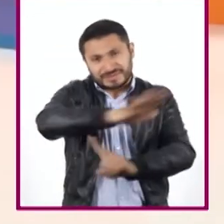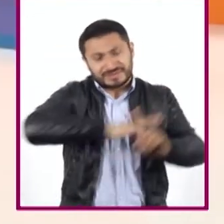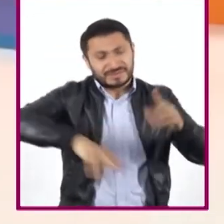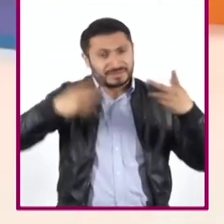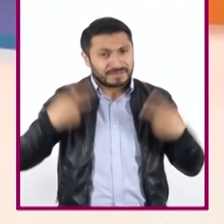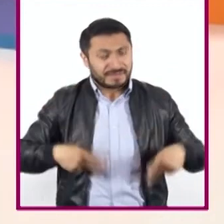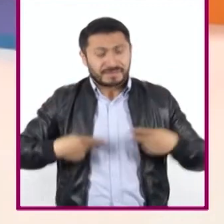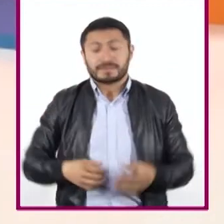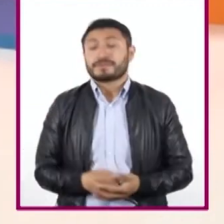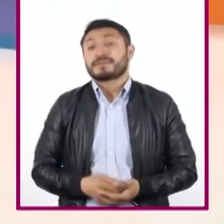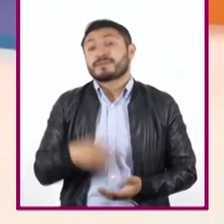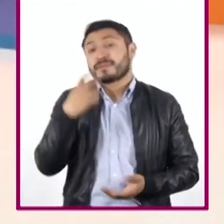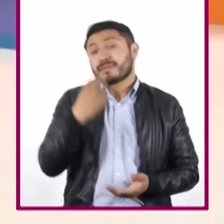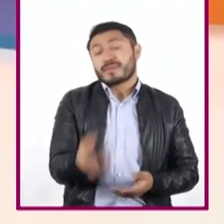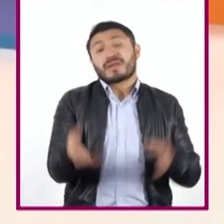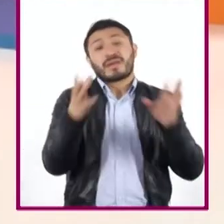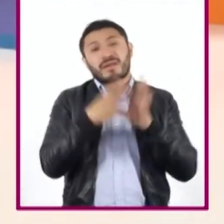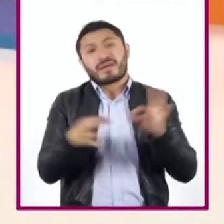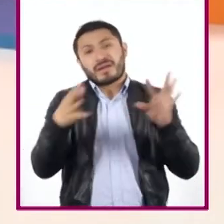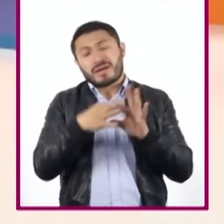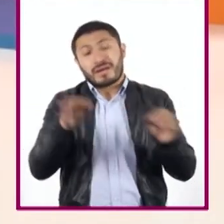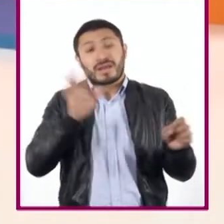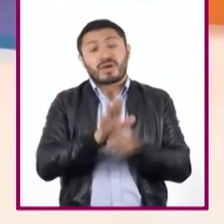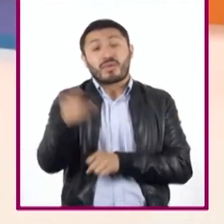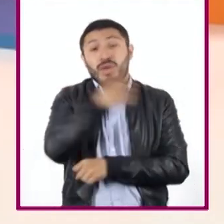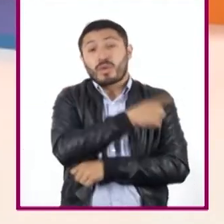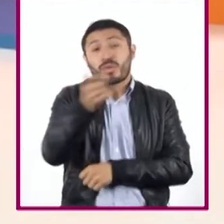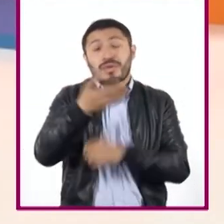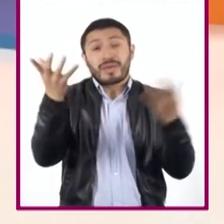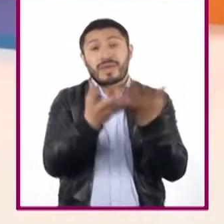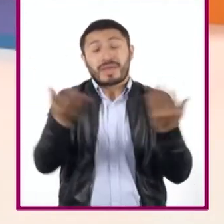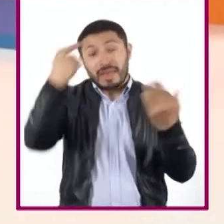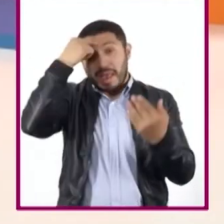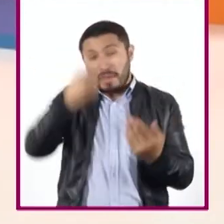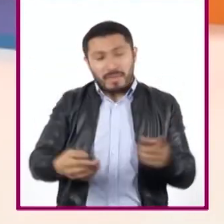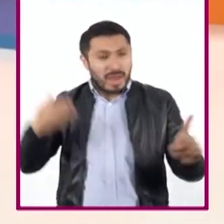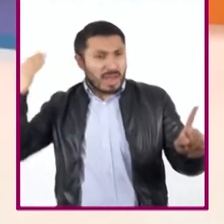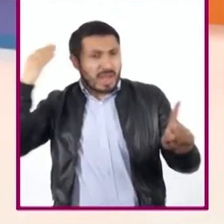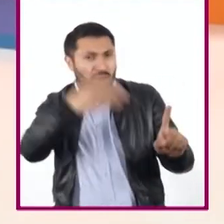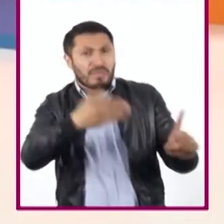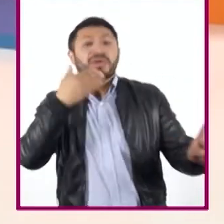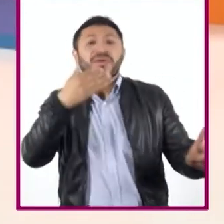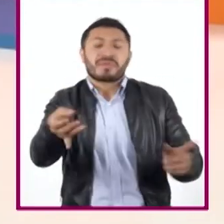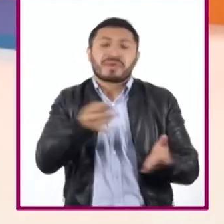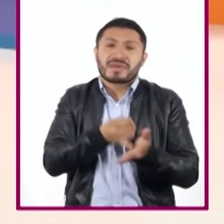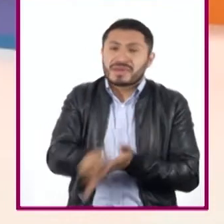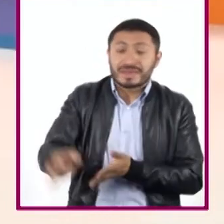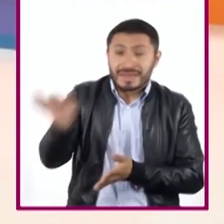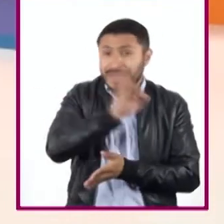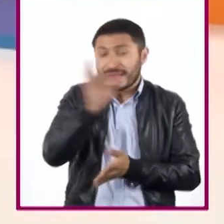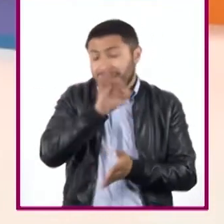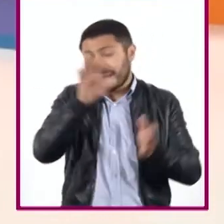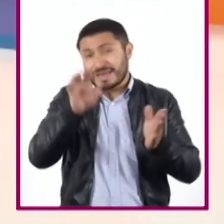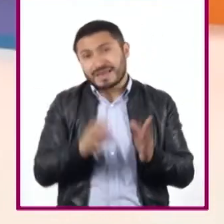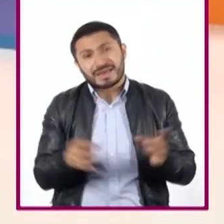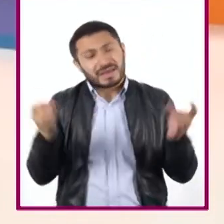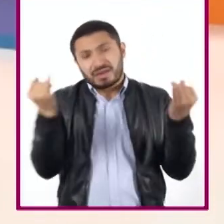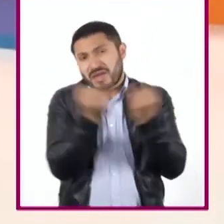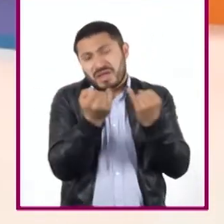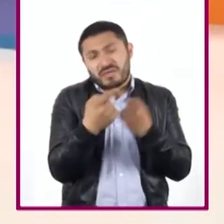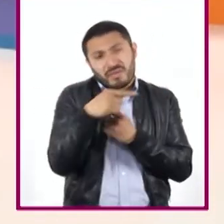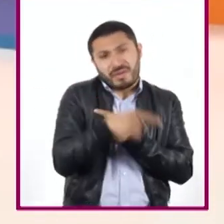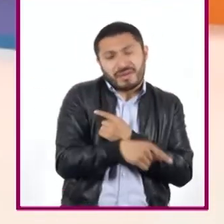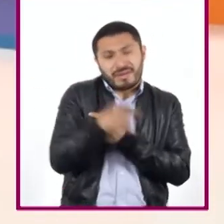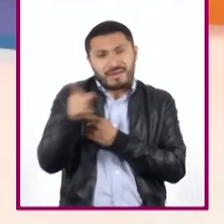hemos explicado, ¿qué tendrían que hacer ustedes para tomar una decisión si estuvieran en el caso de la joven y